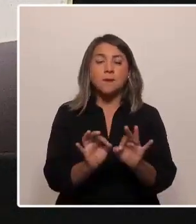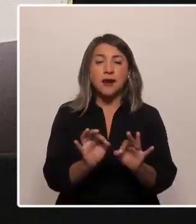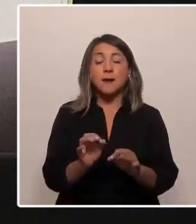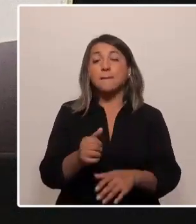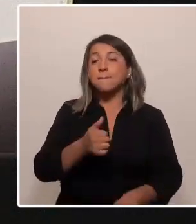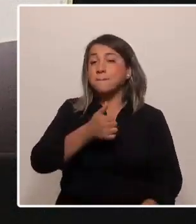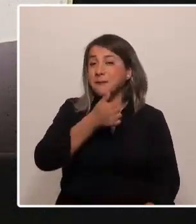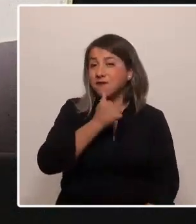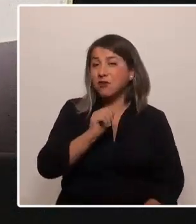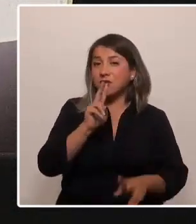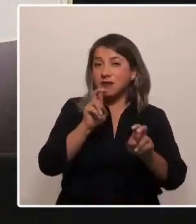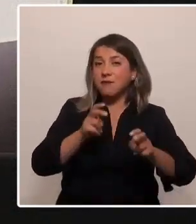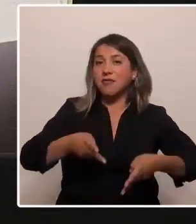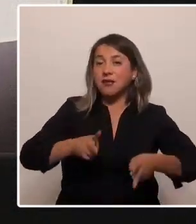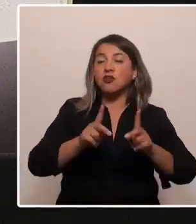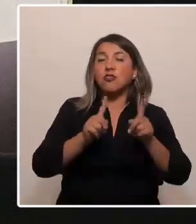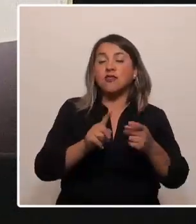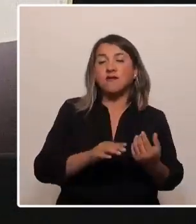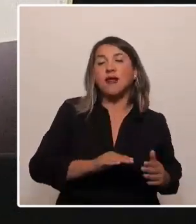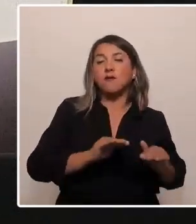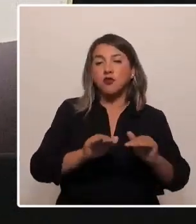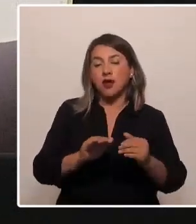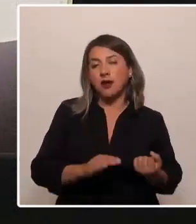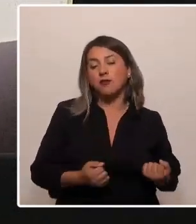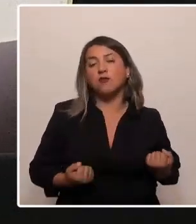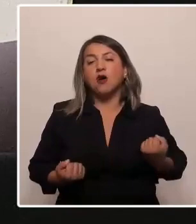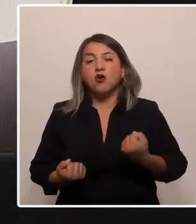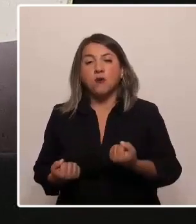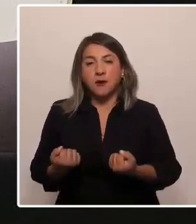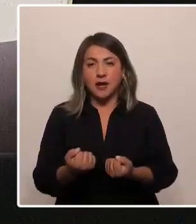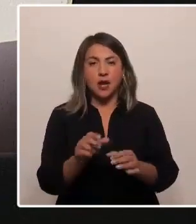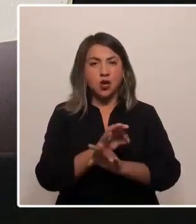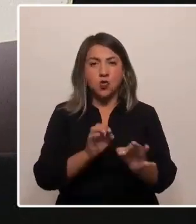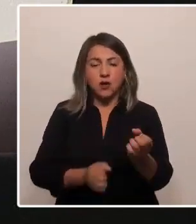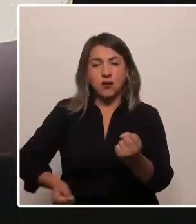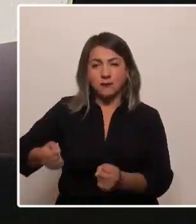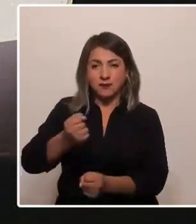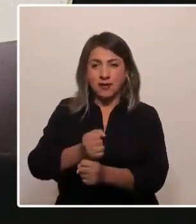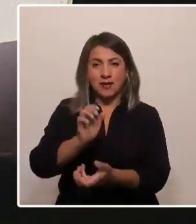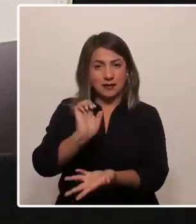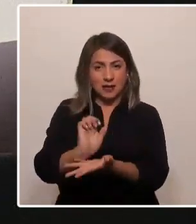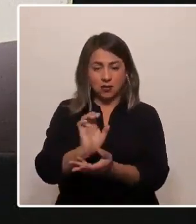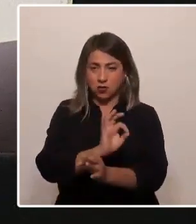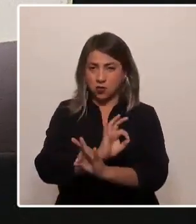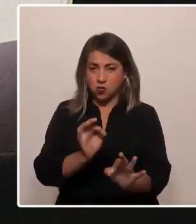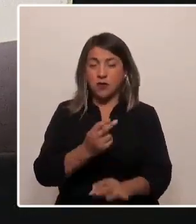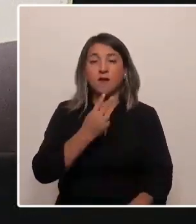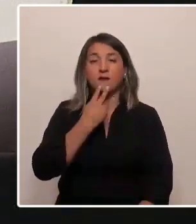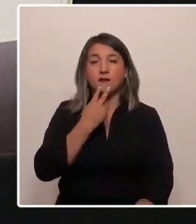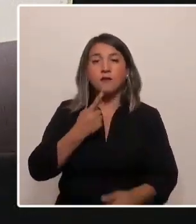en materia de derechos tienen que cooperar. Nunca podrán sustituir al Estado. Si